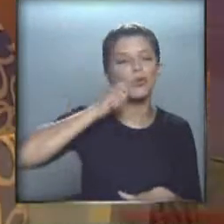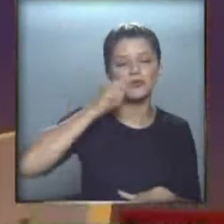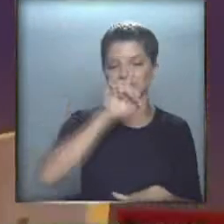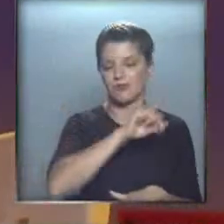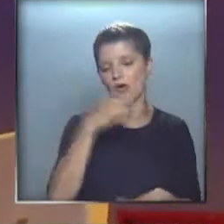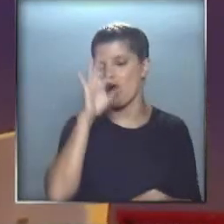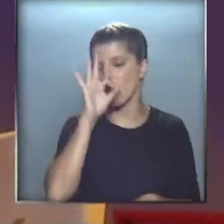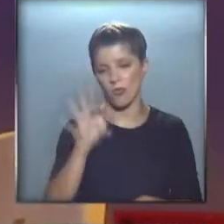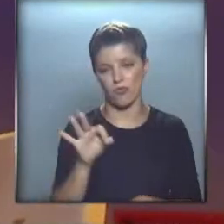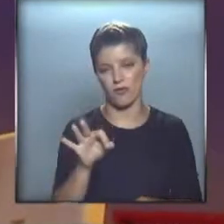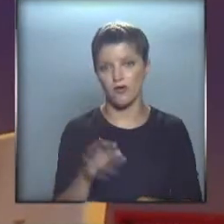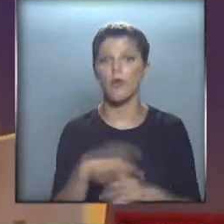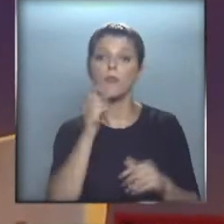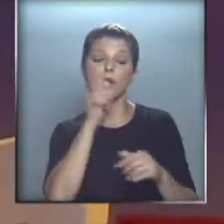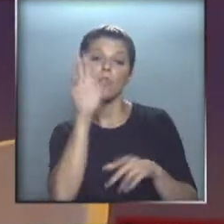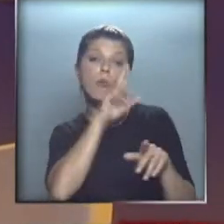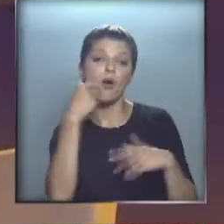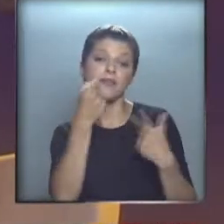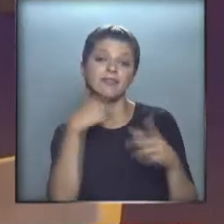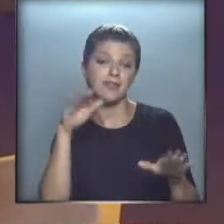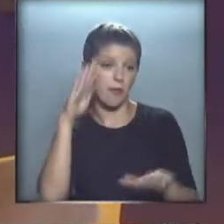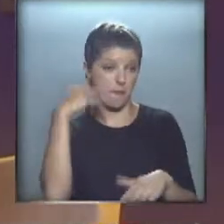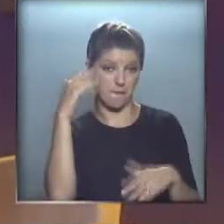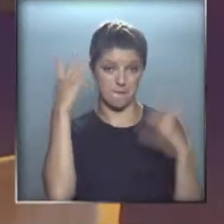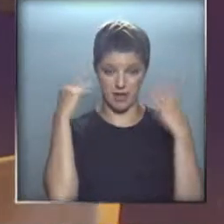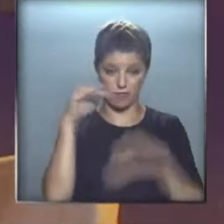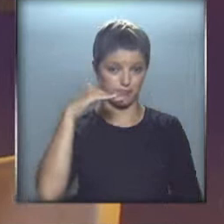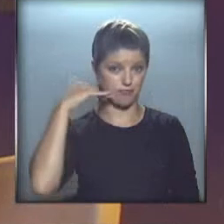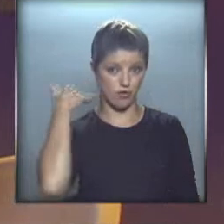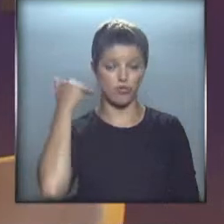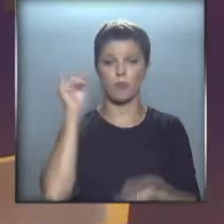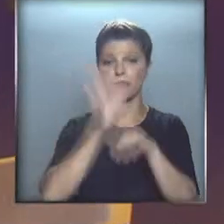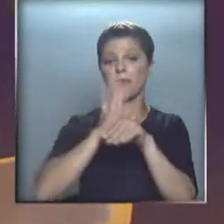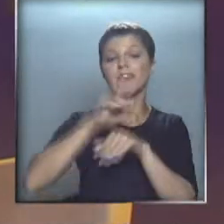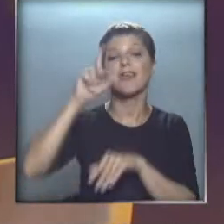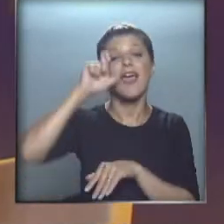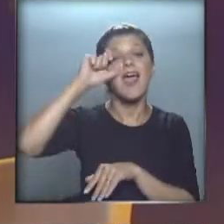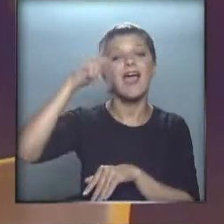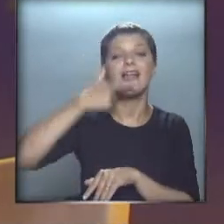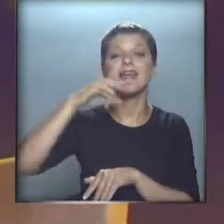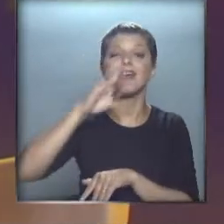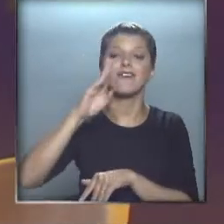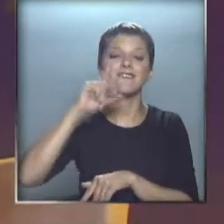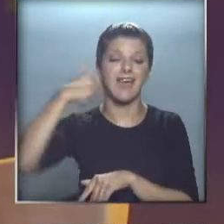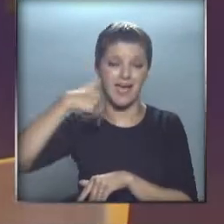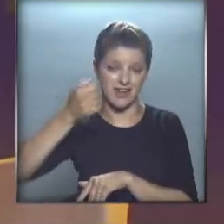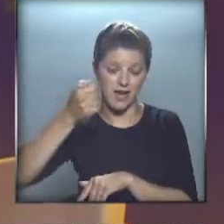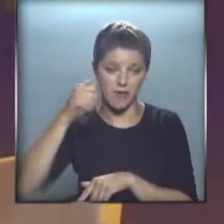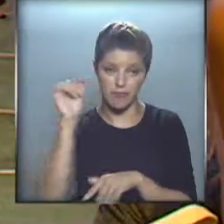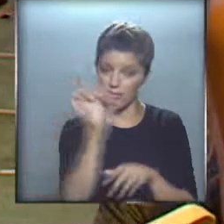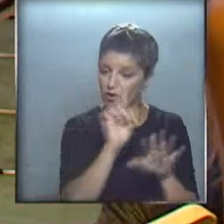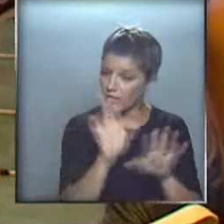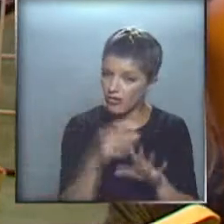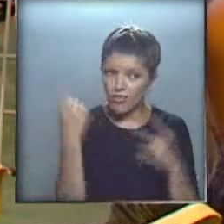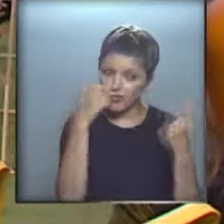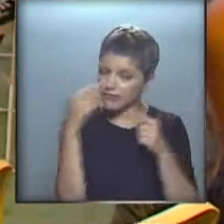chicas que tenemos el pelo corto nos clasifican por lesbianas. Pero no es así. Uno se lo corta por más cómodo o por el calor. Y